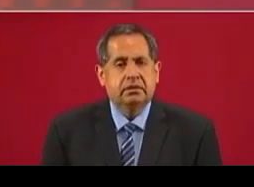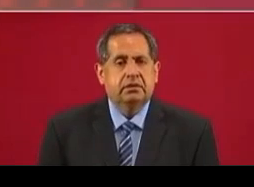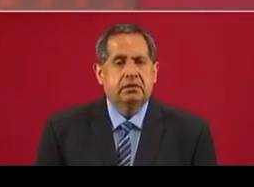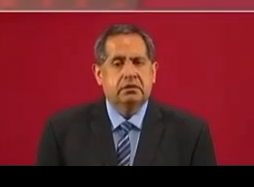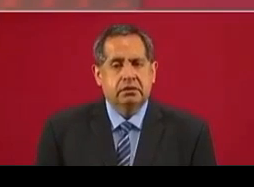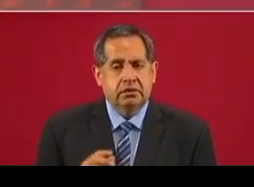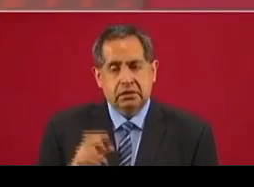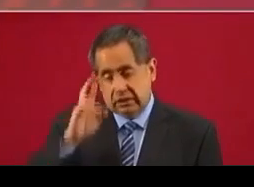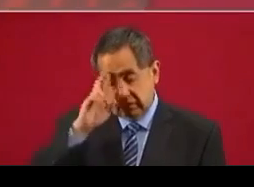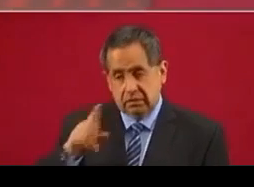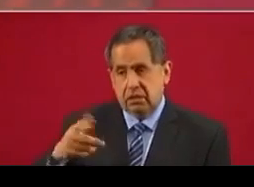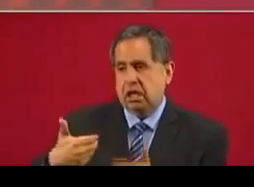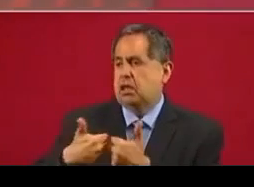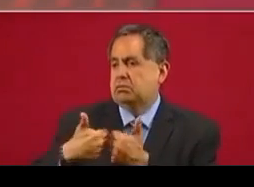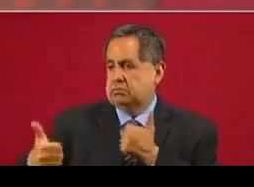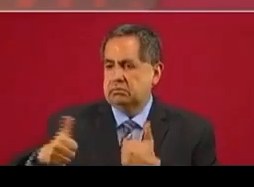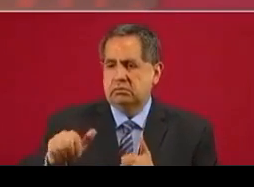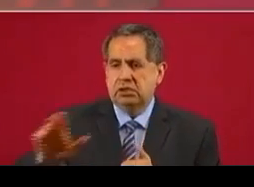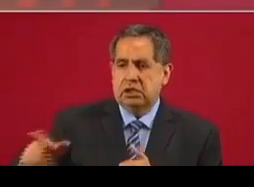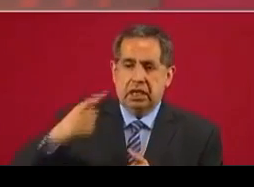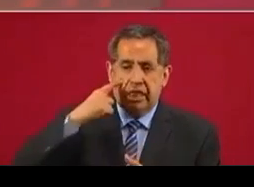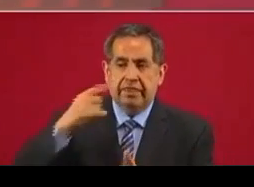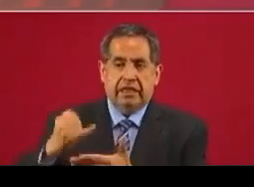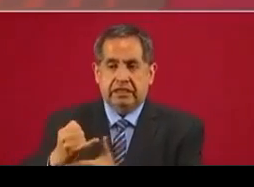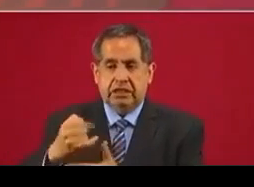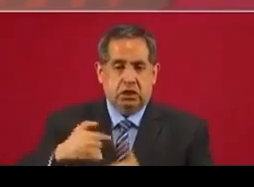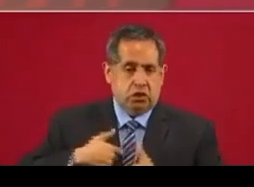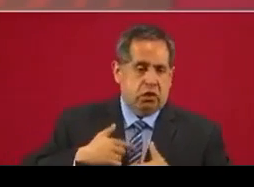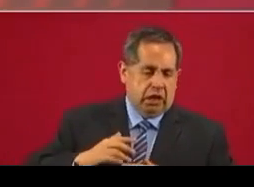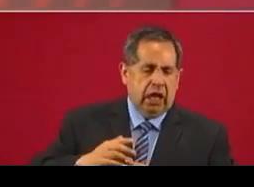respetando la división de poderes